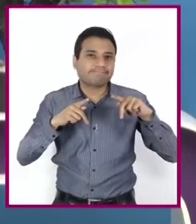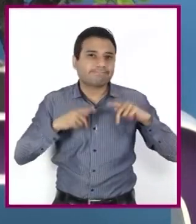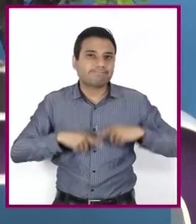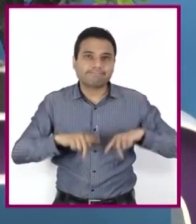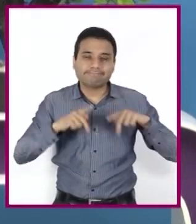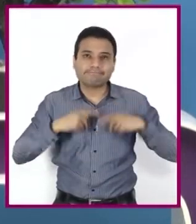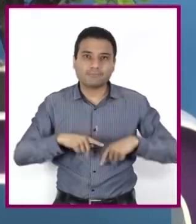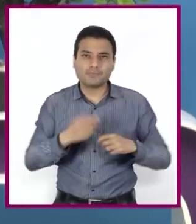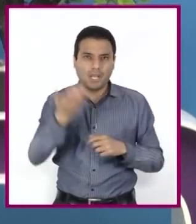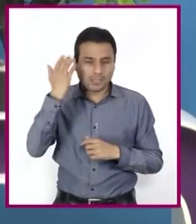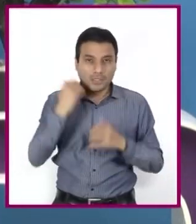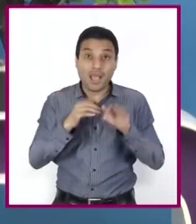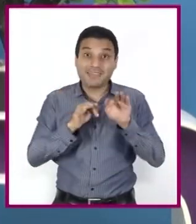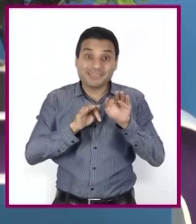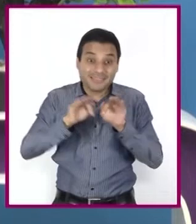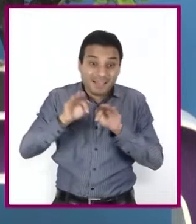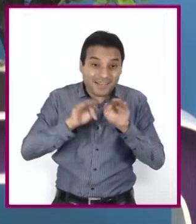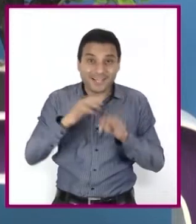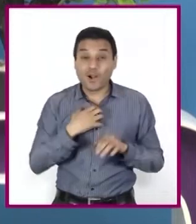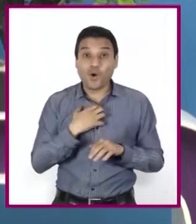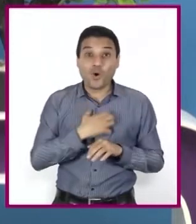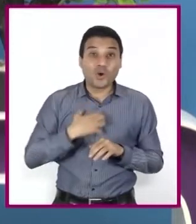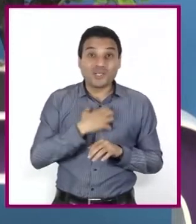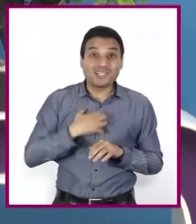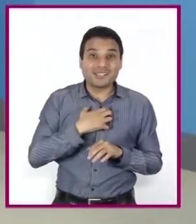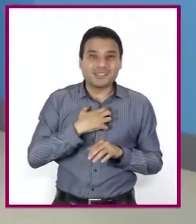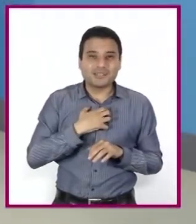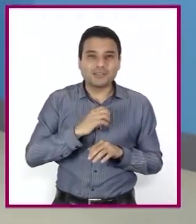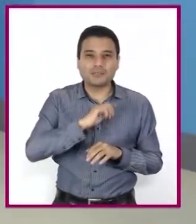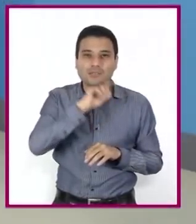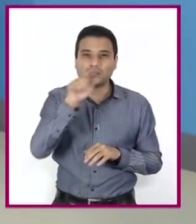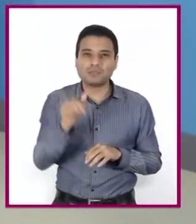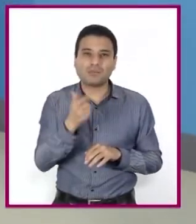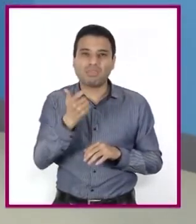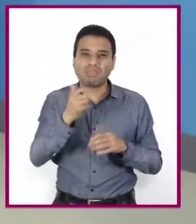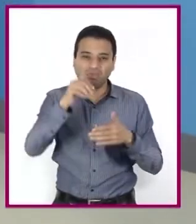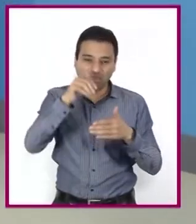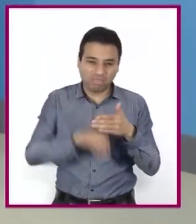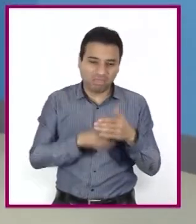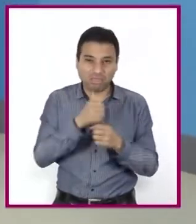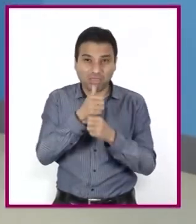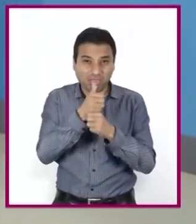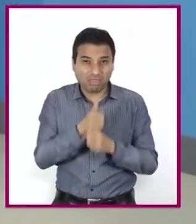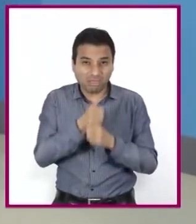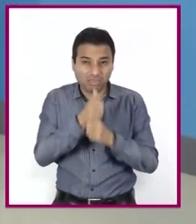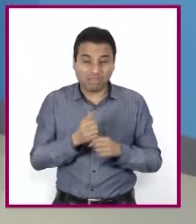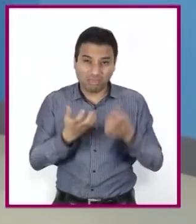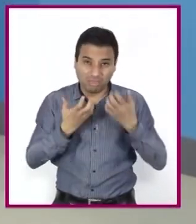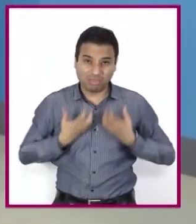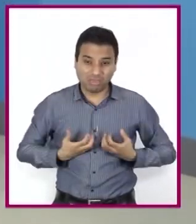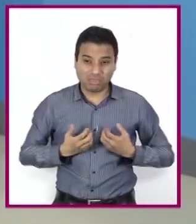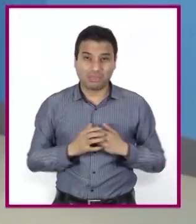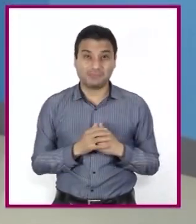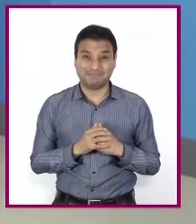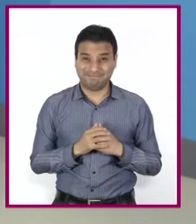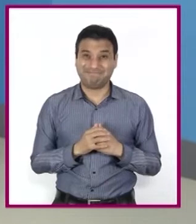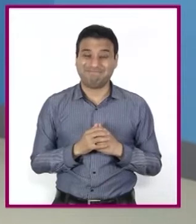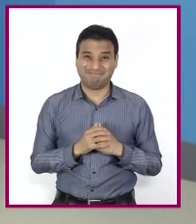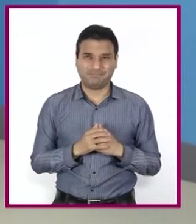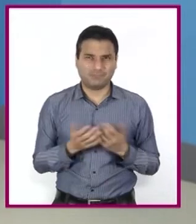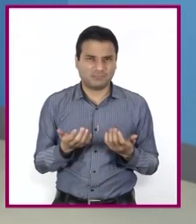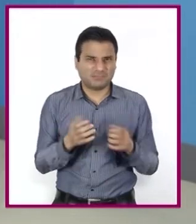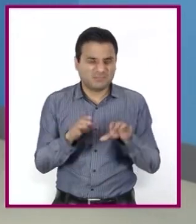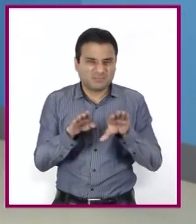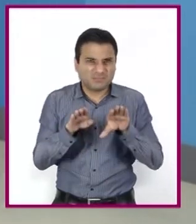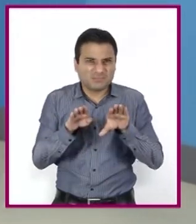la clase trabajadora de los Estados Unidos de América. Era terrible comprobar cómo persistía la riqueza